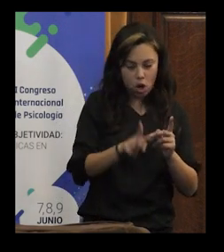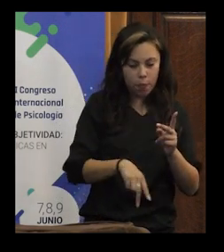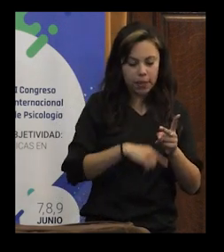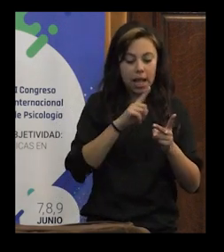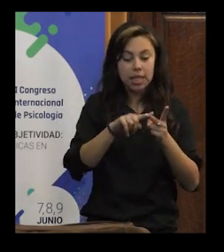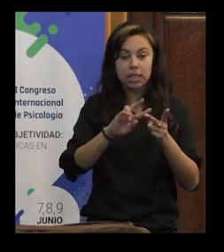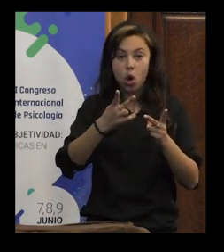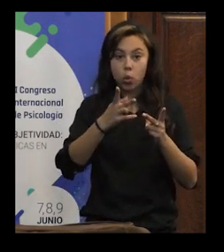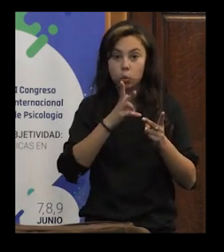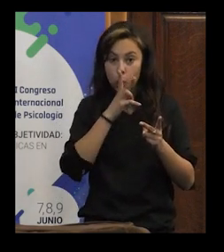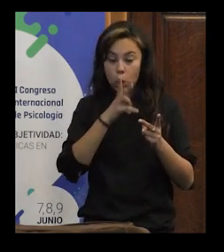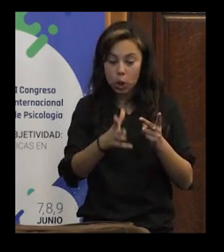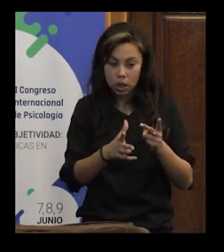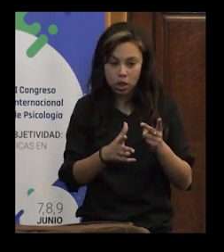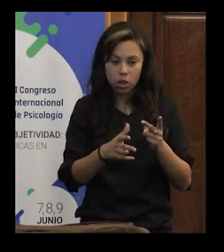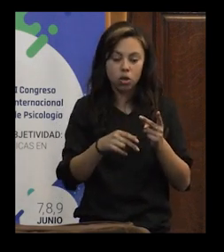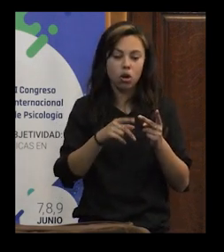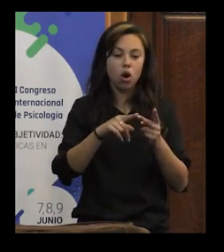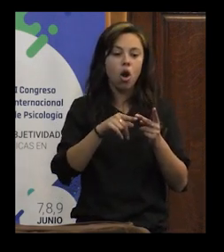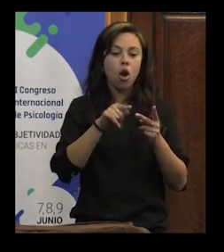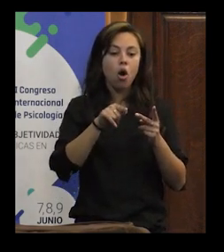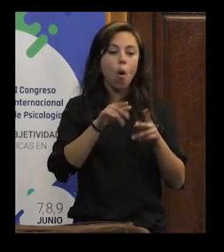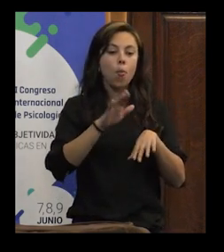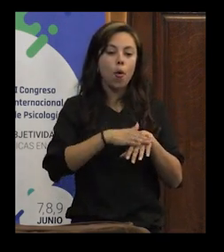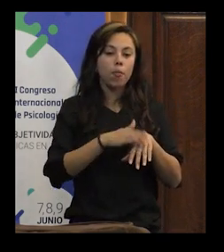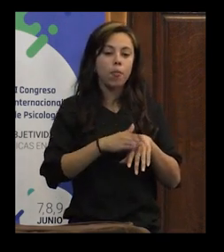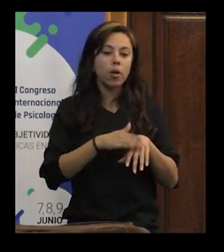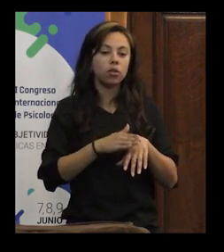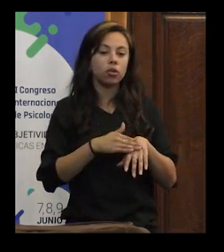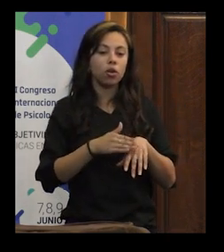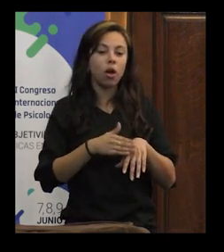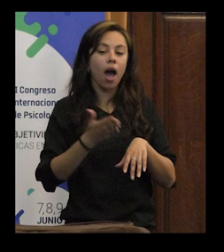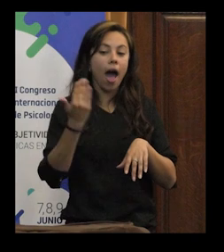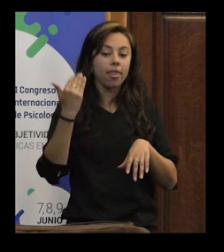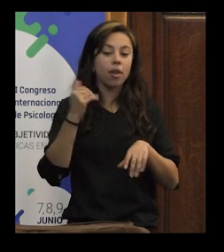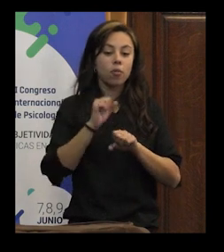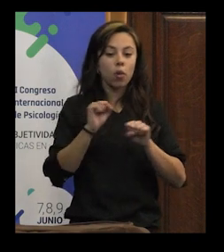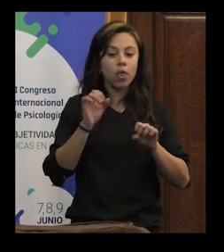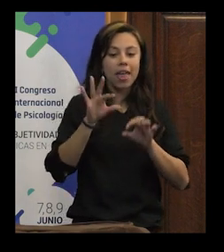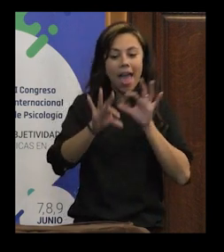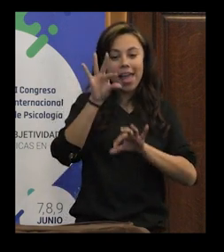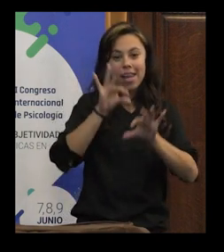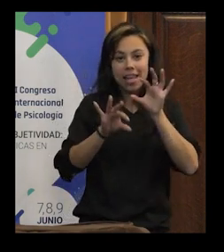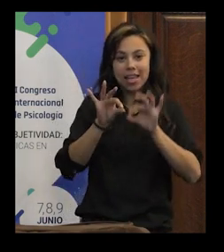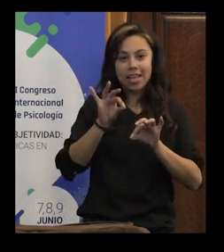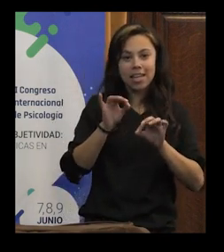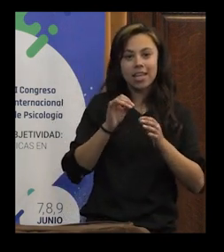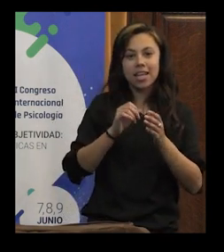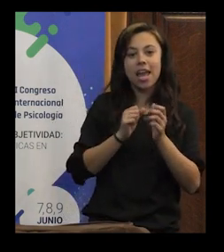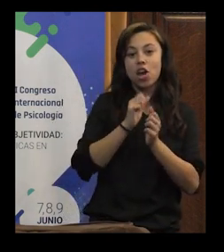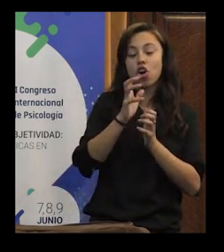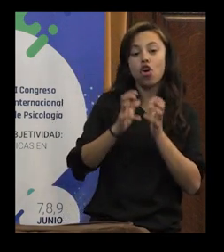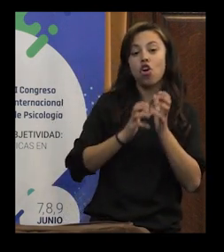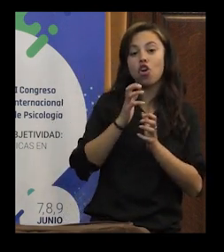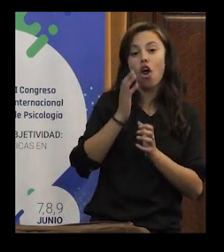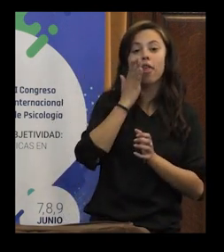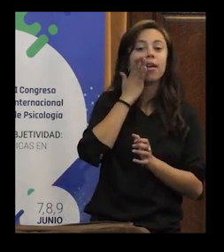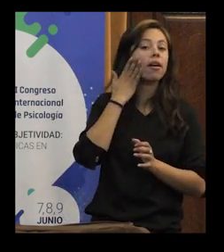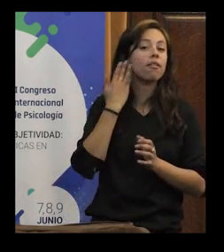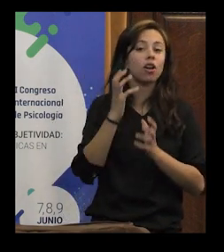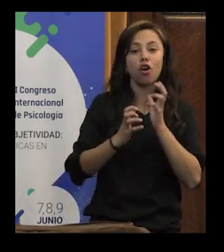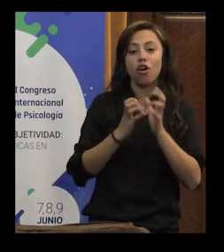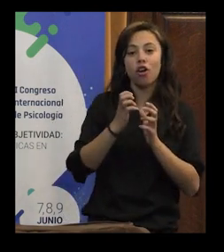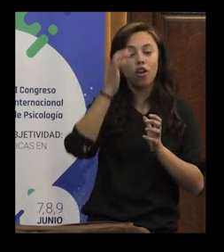el género, la color del cabello, la color de la piel, ¿tá? Pero el